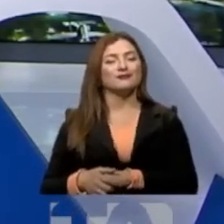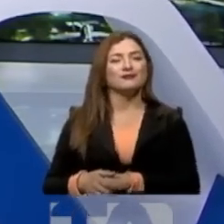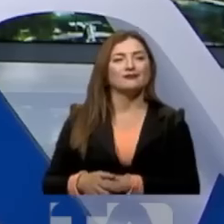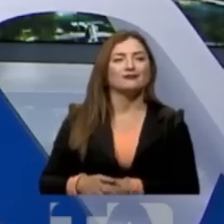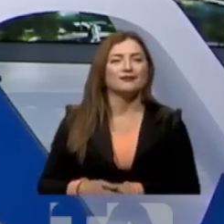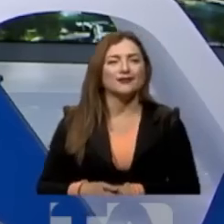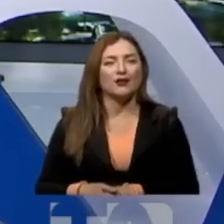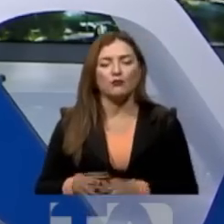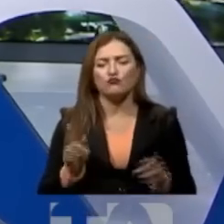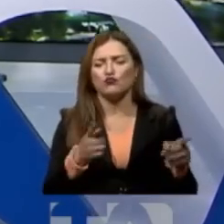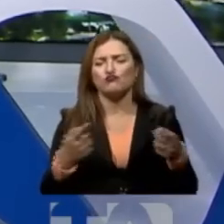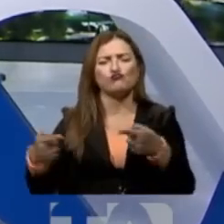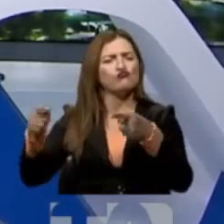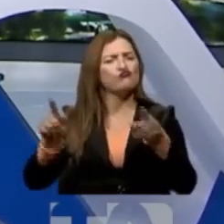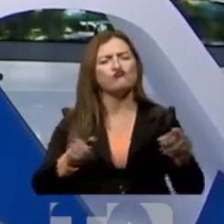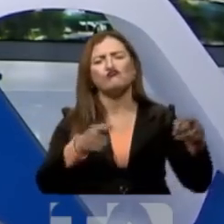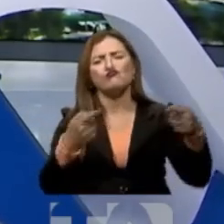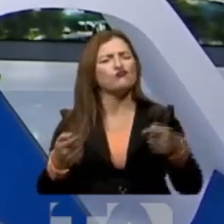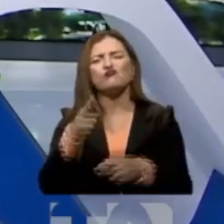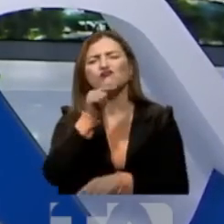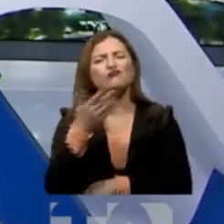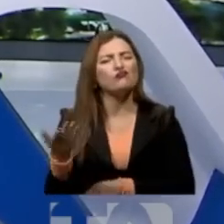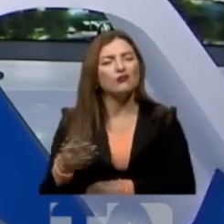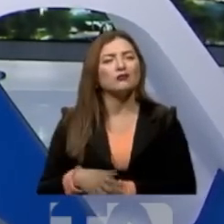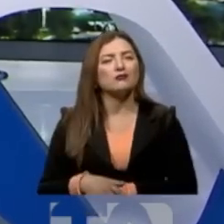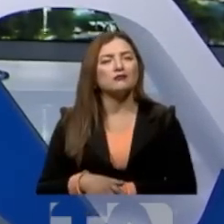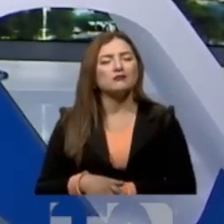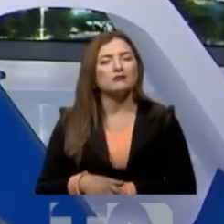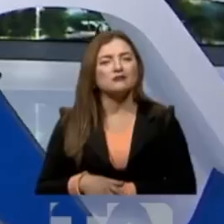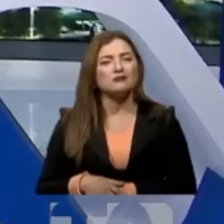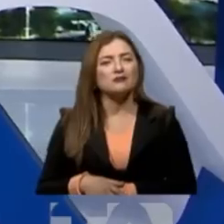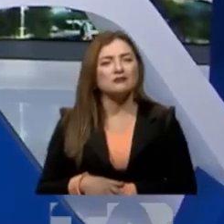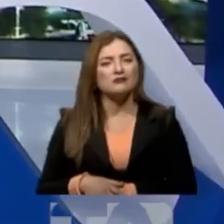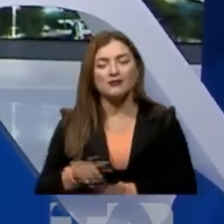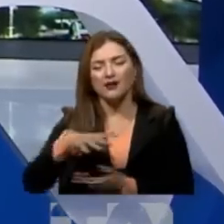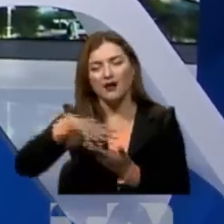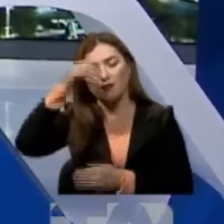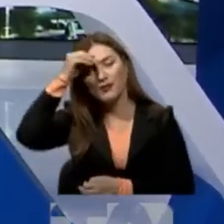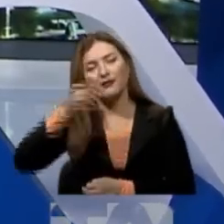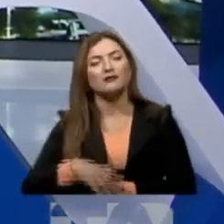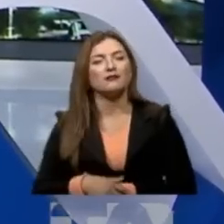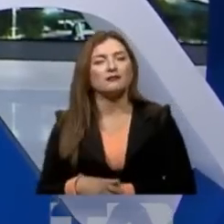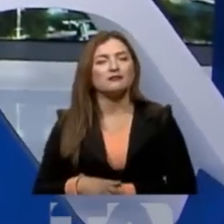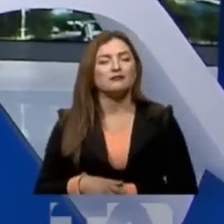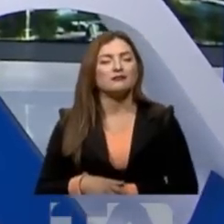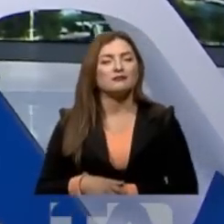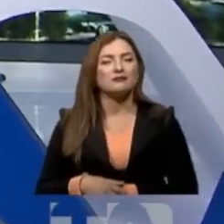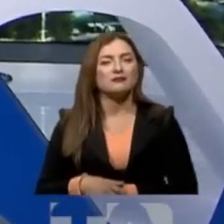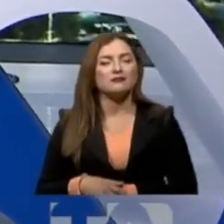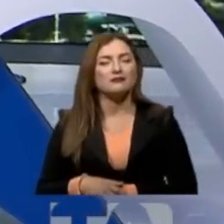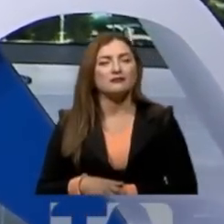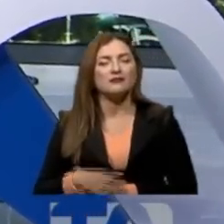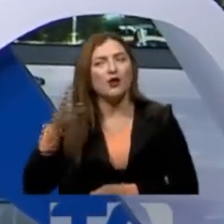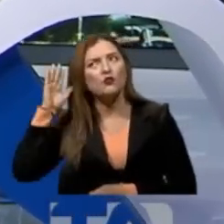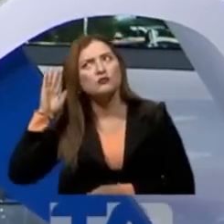estaciones? Si no sabía quién interpretaba, ¿cómo vas a saber cuál estación era? Por eso le digo que le dejo de elección. Por favor. Bueno, para que escuche Vivaldi...